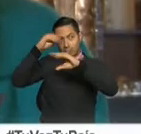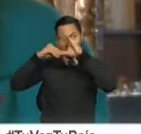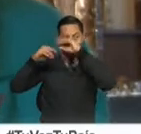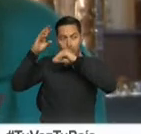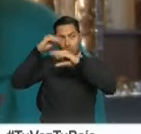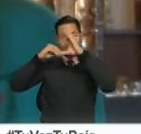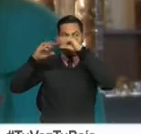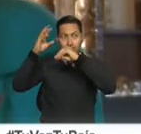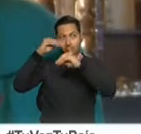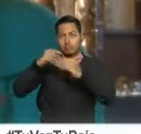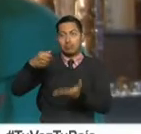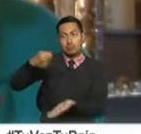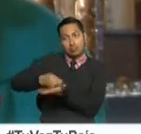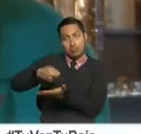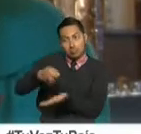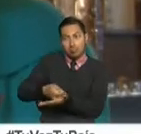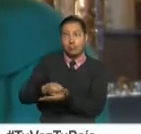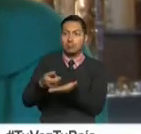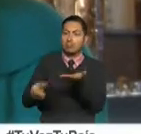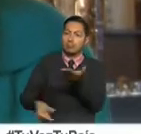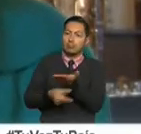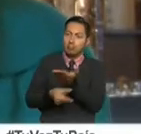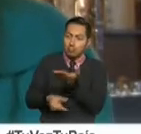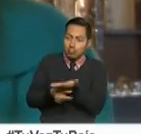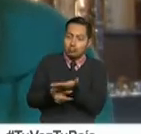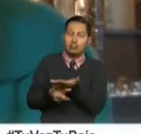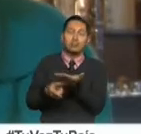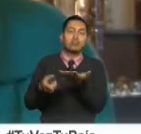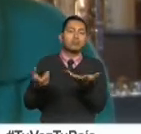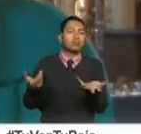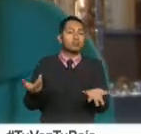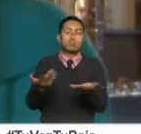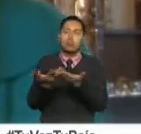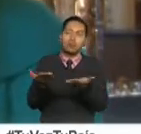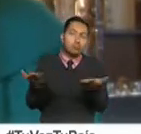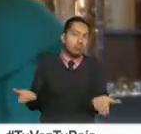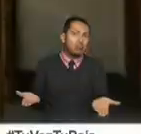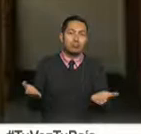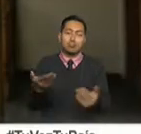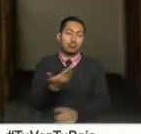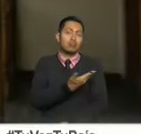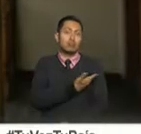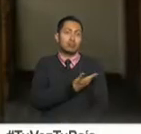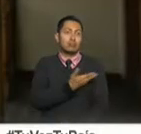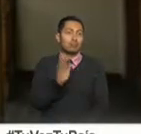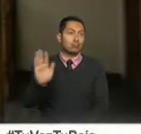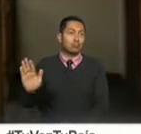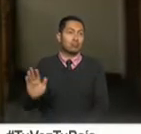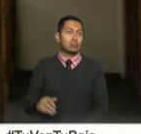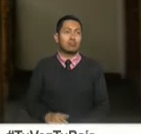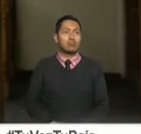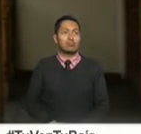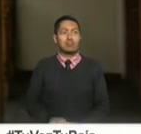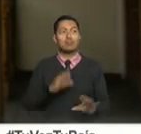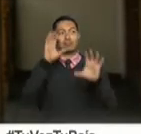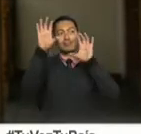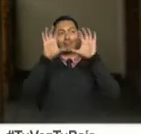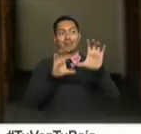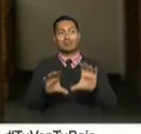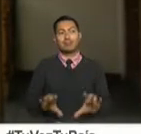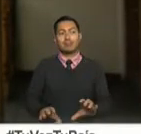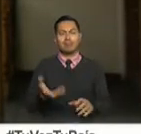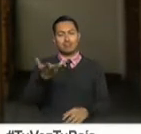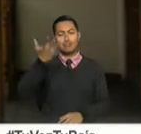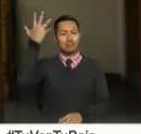a comprar libros, objetos de Manuela. La casa del museo data de la época